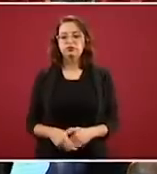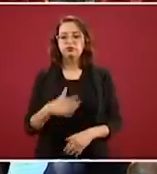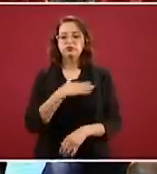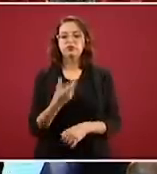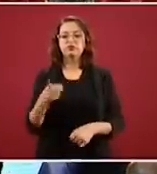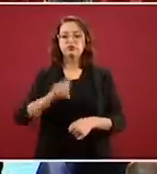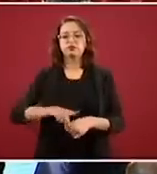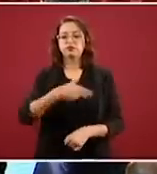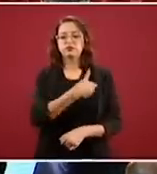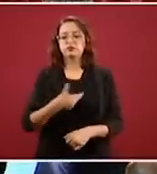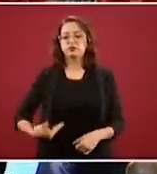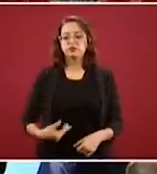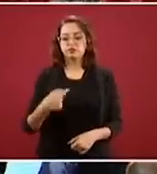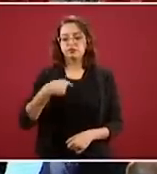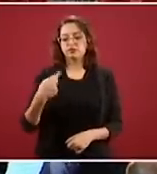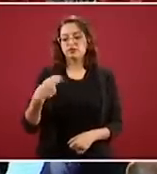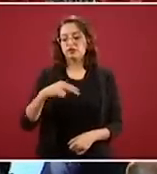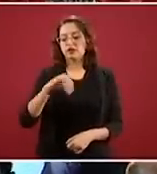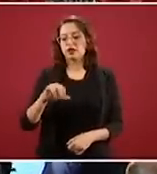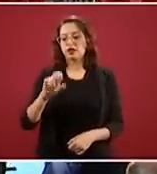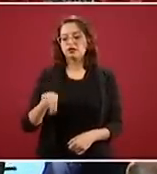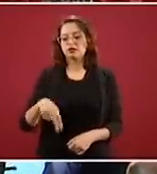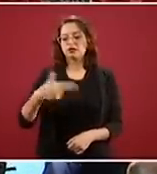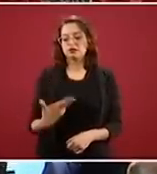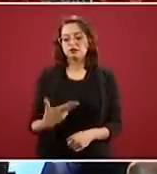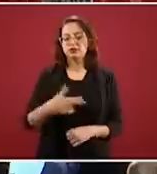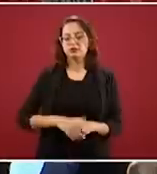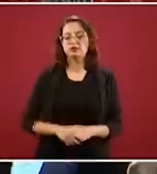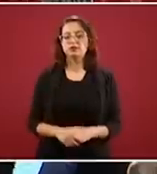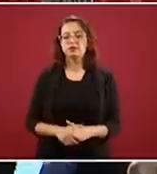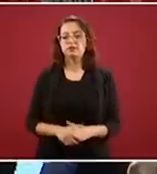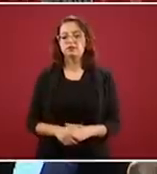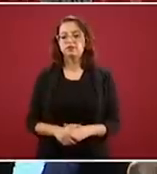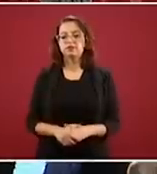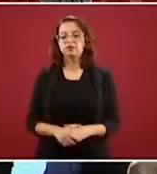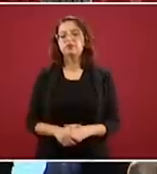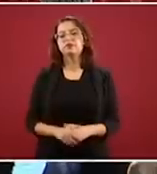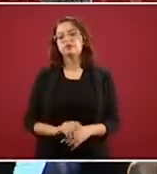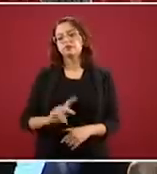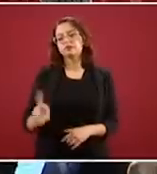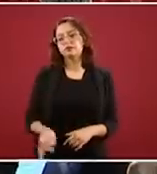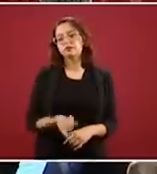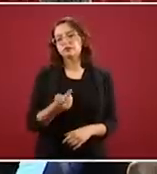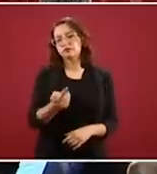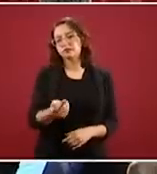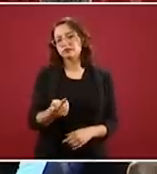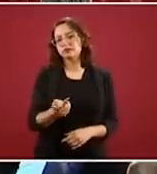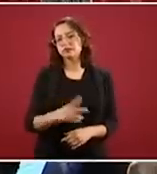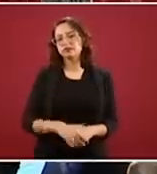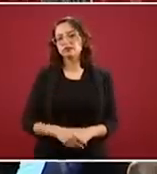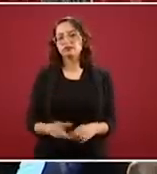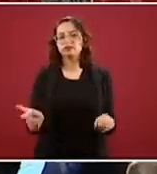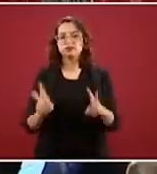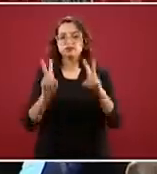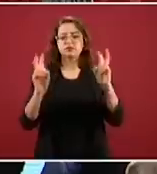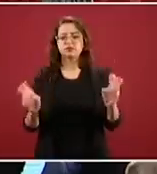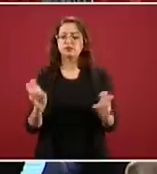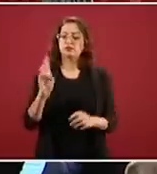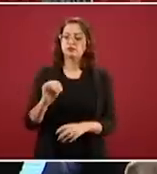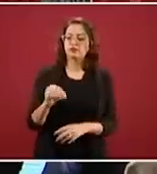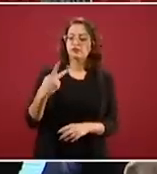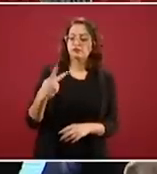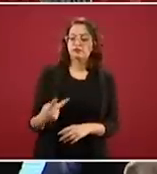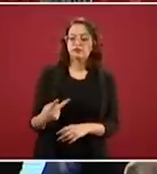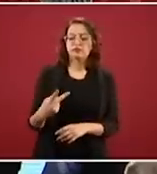Buenos días, presidente. Hans Salazar, ZMG, Grupo Político Zócalo Virtual. Precisamente preguntarle en el tema de los ministerios